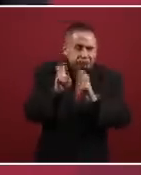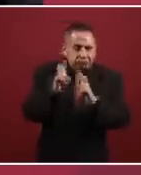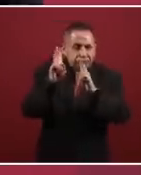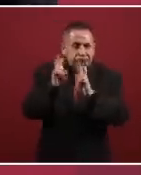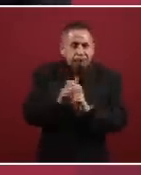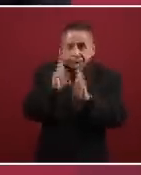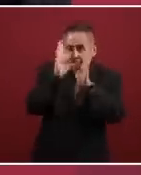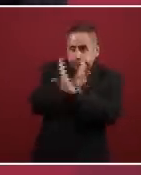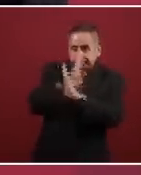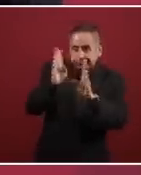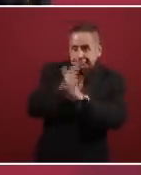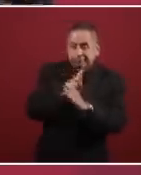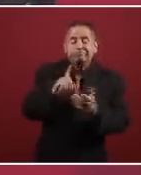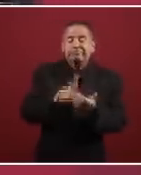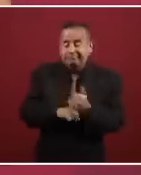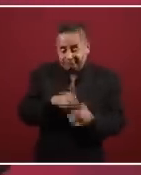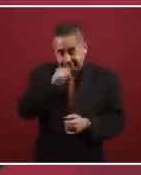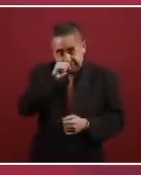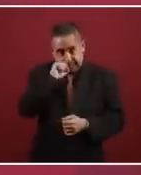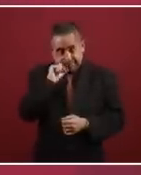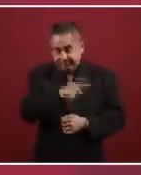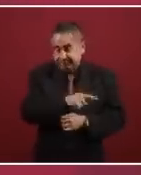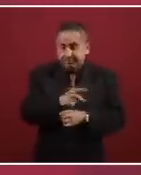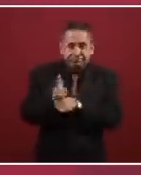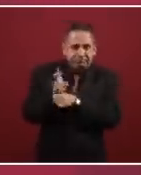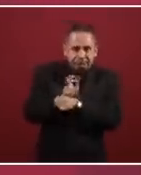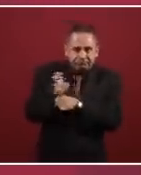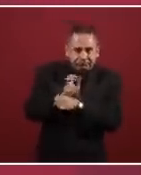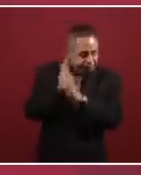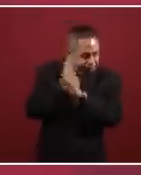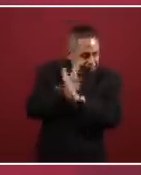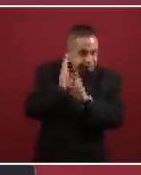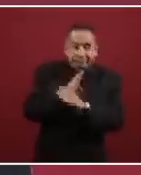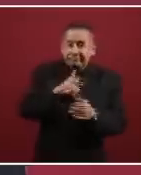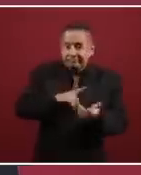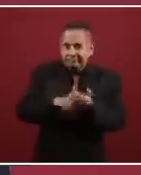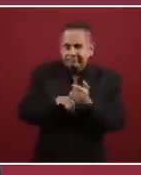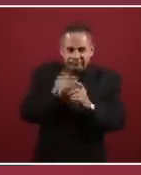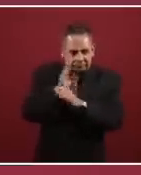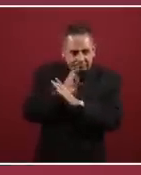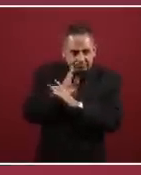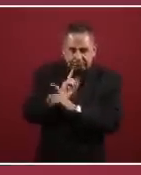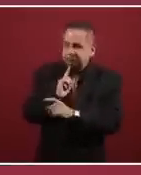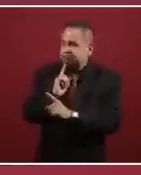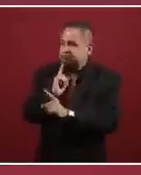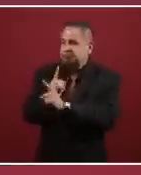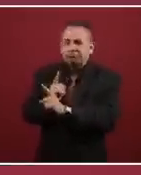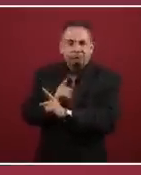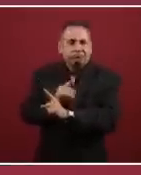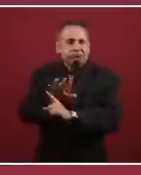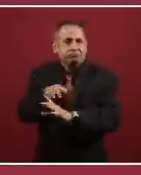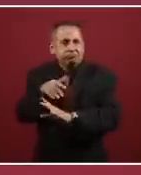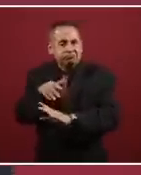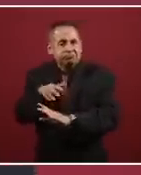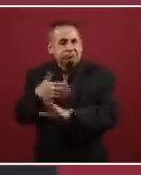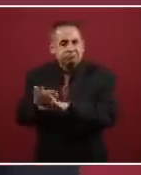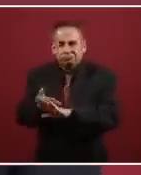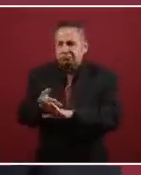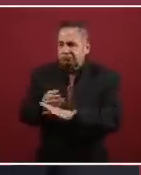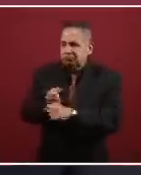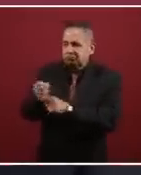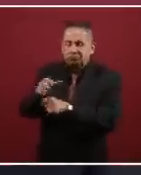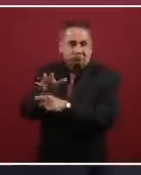porque existía el espionaje y la persecución a